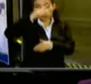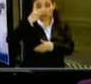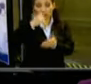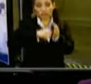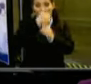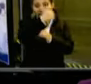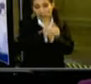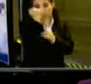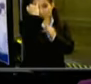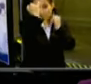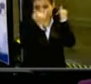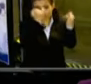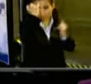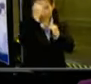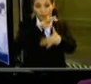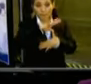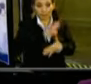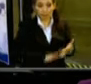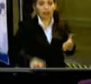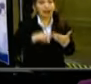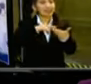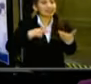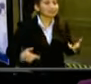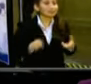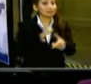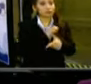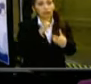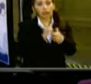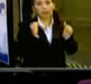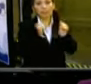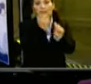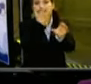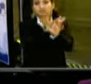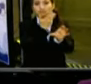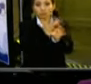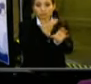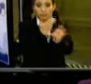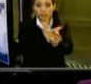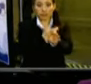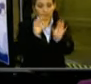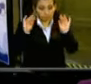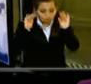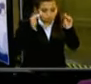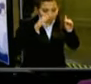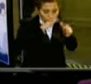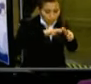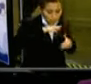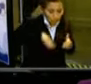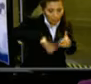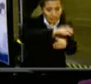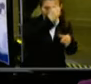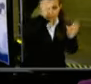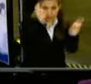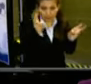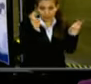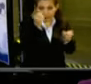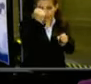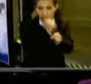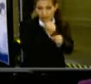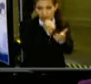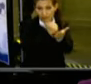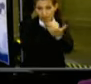de la Iniciativa Mérida. La relación entonces con Estados Unidos giraría en torno a la seguridad, lo